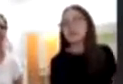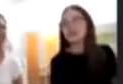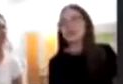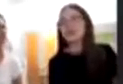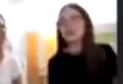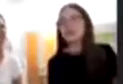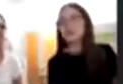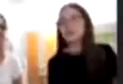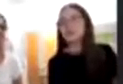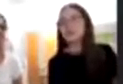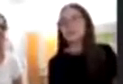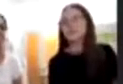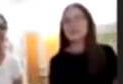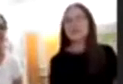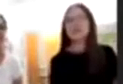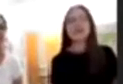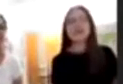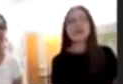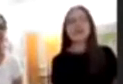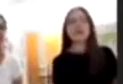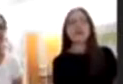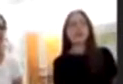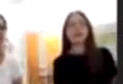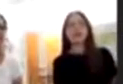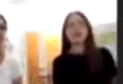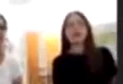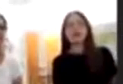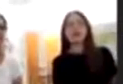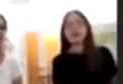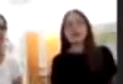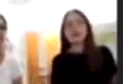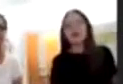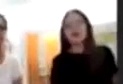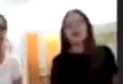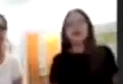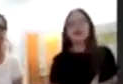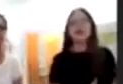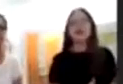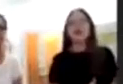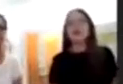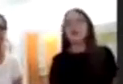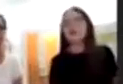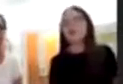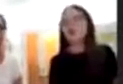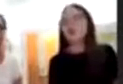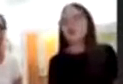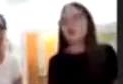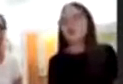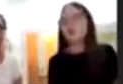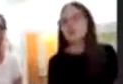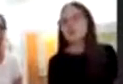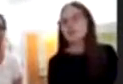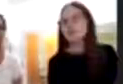áreas del entorno de la ciudad, vemos que trabajamos como